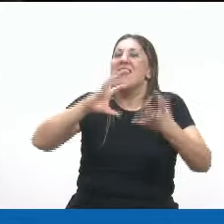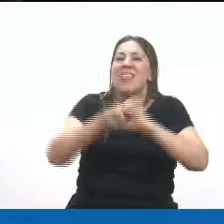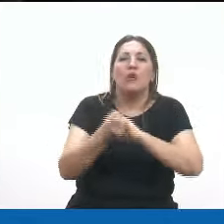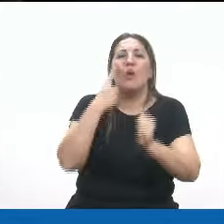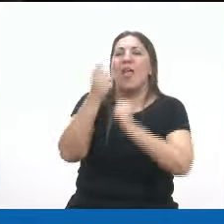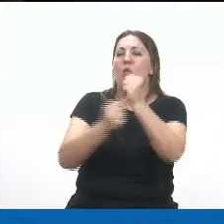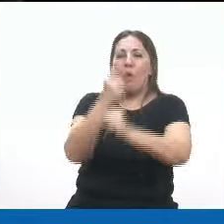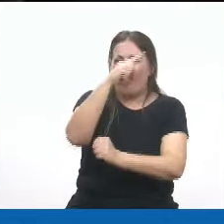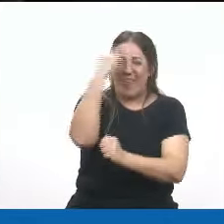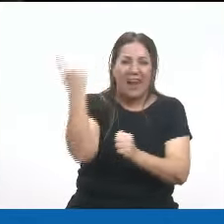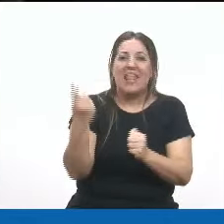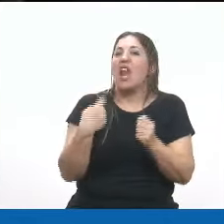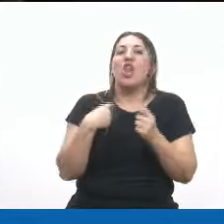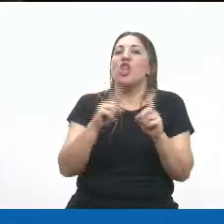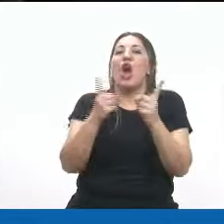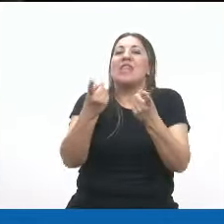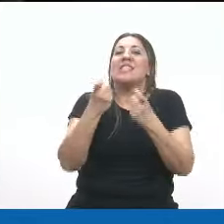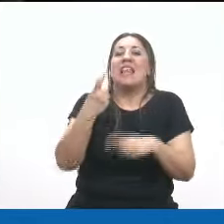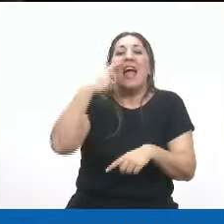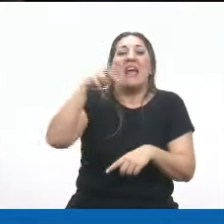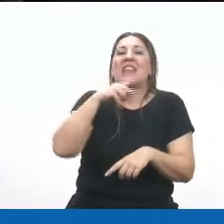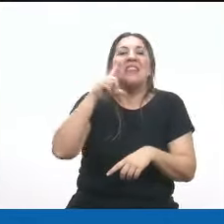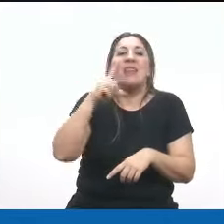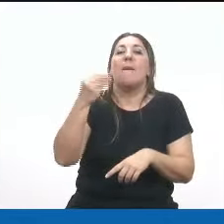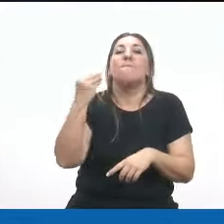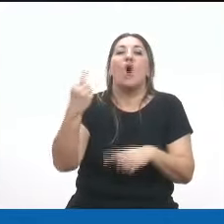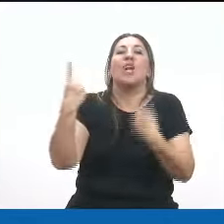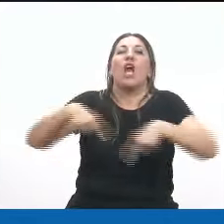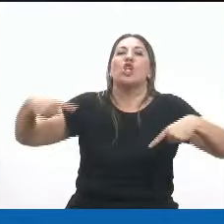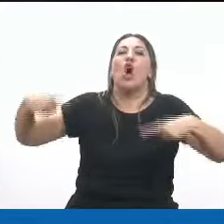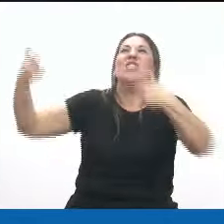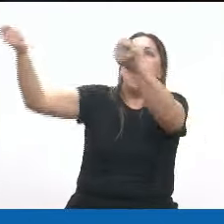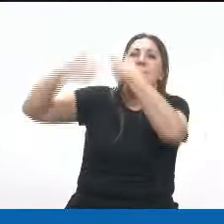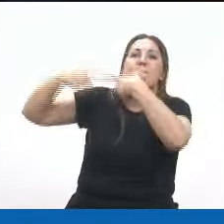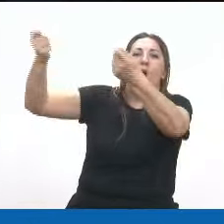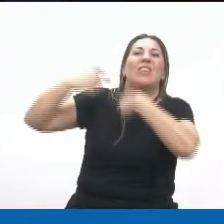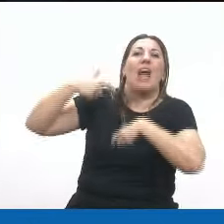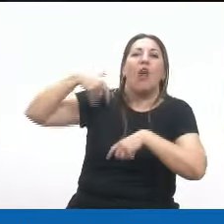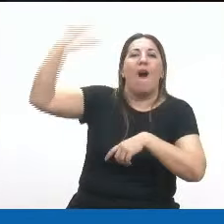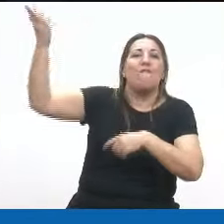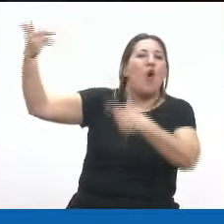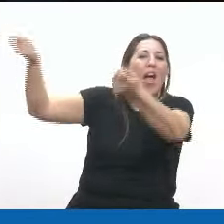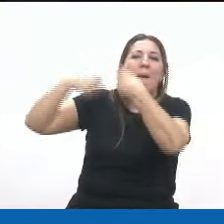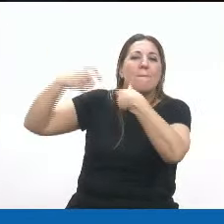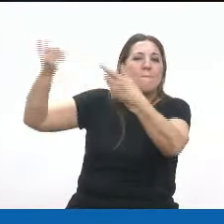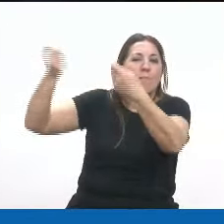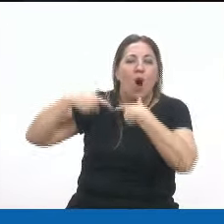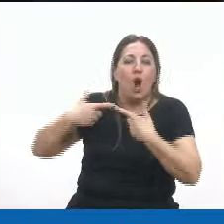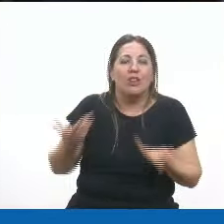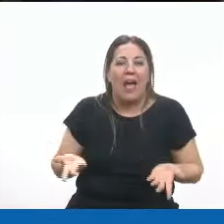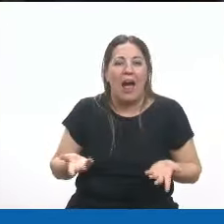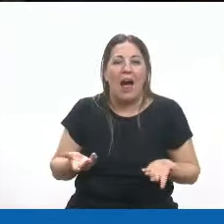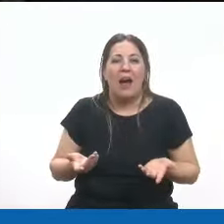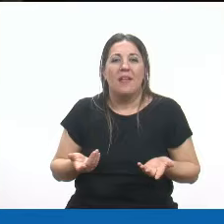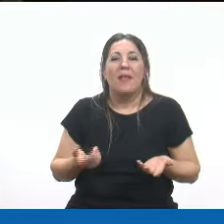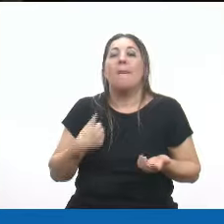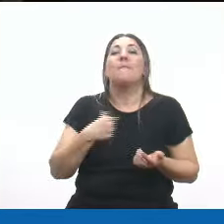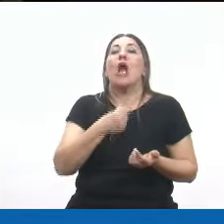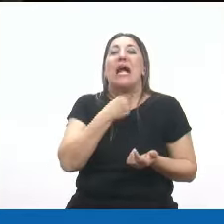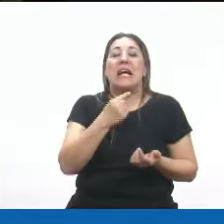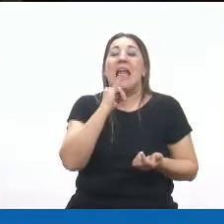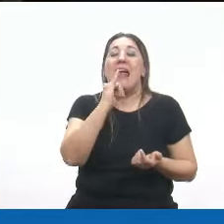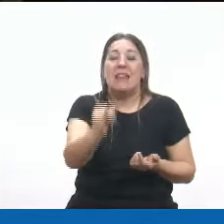no vamos a necesitar inti porque van a importar todo desde afuera pero lo que lo que le quería